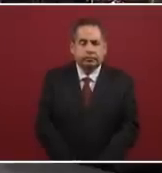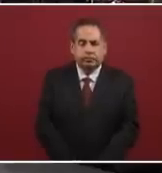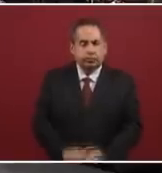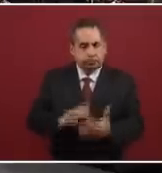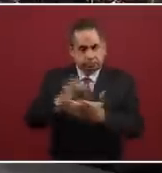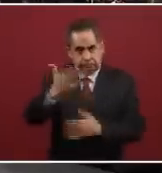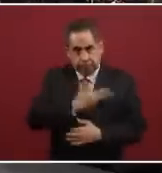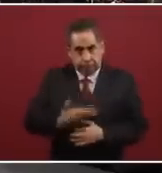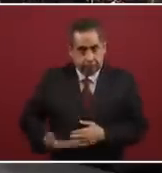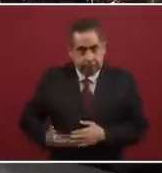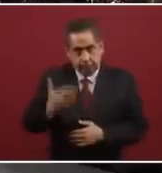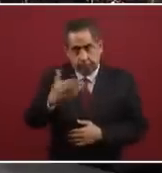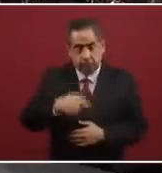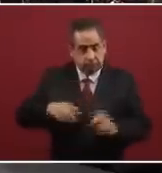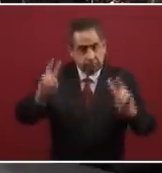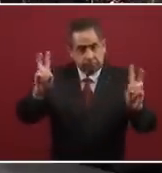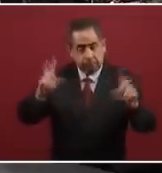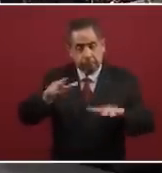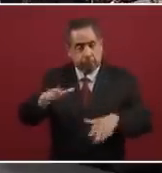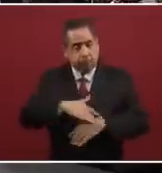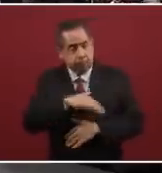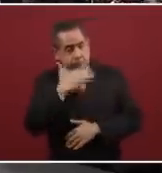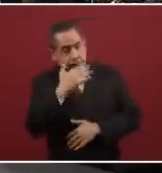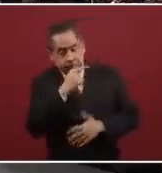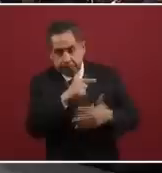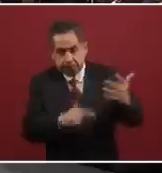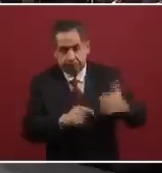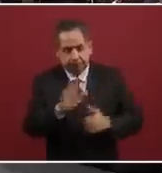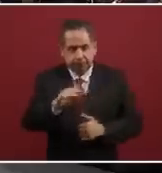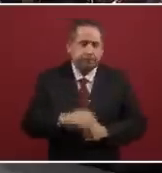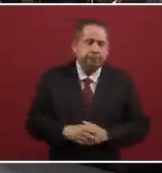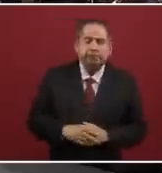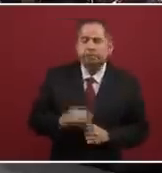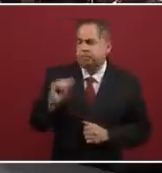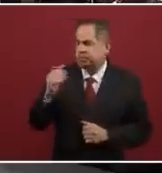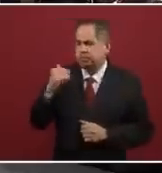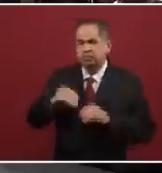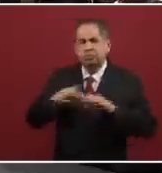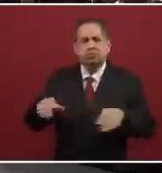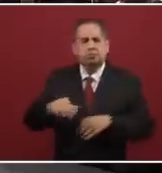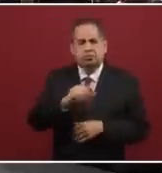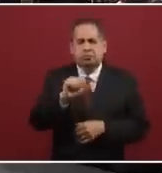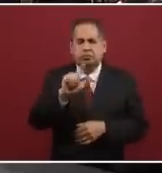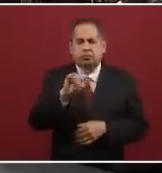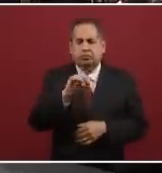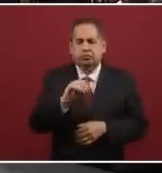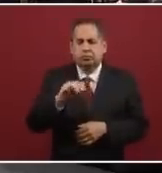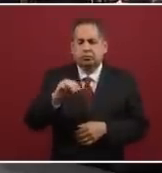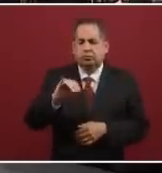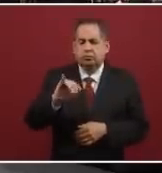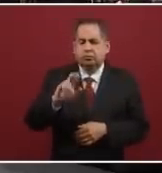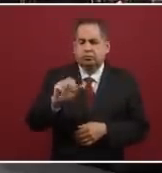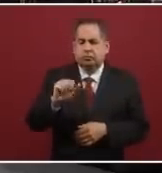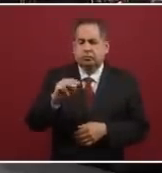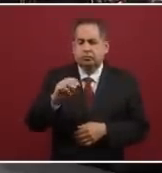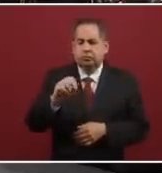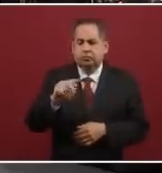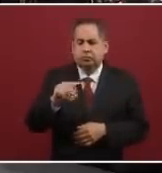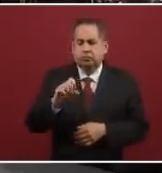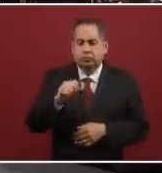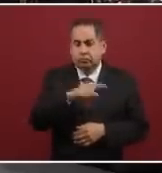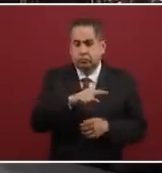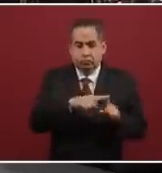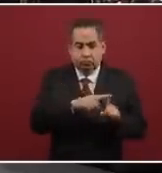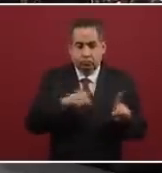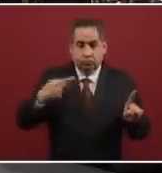Gracias, presidente. Hablando de estos temas de corrupción, recientemente se dio a conocer que Alejandro Miramontes, un hombre que está investigado